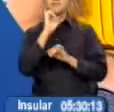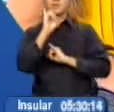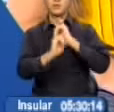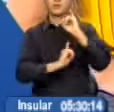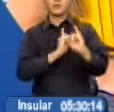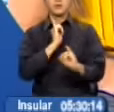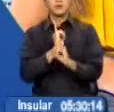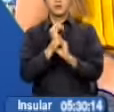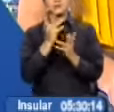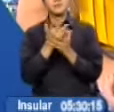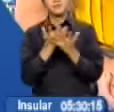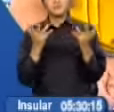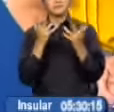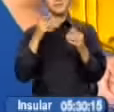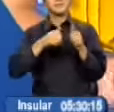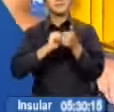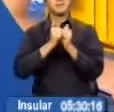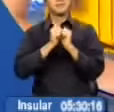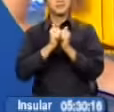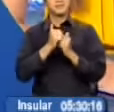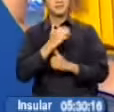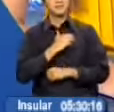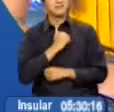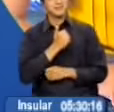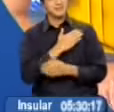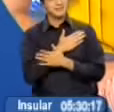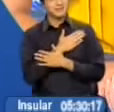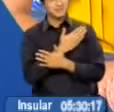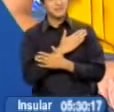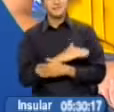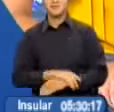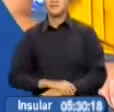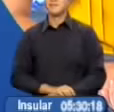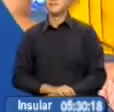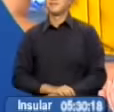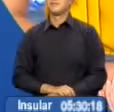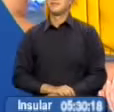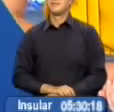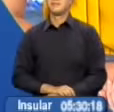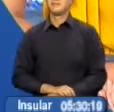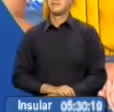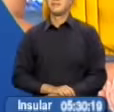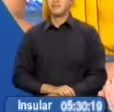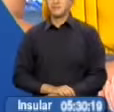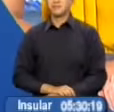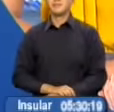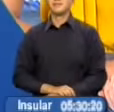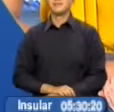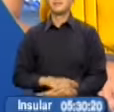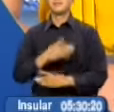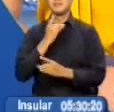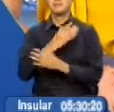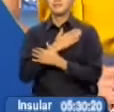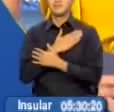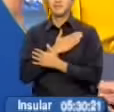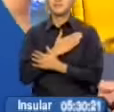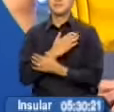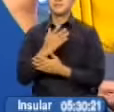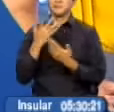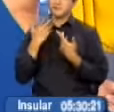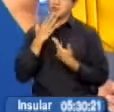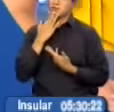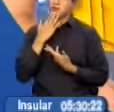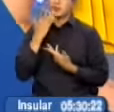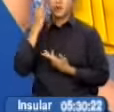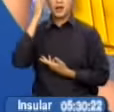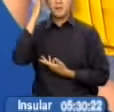y por supuesto en los deportes habrá un buen día un abrazo vanessa es un gusto saludarte te luce muy bien el amarillo